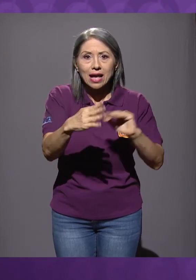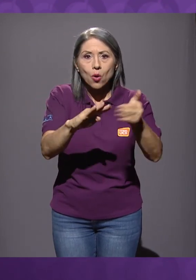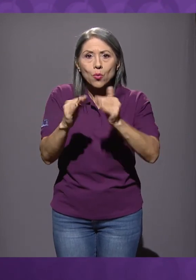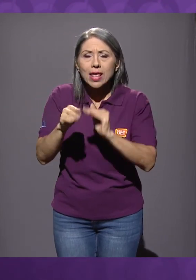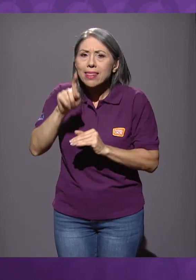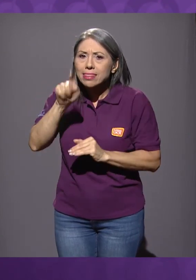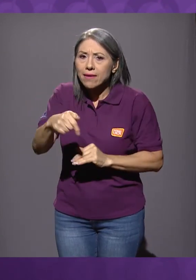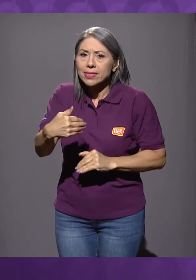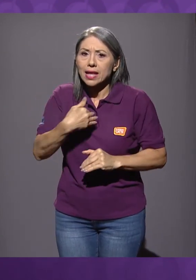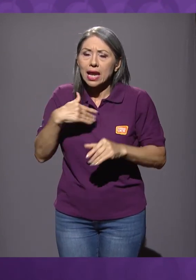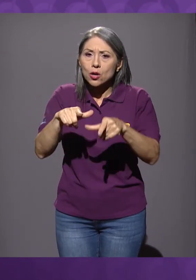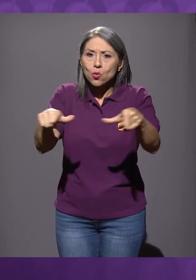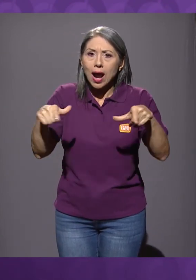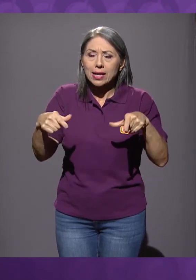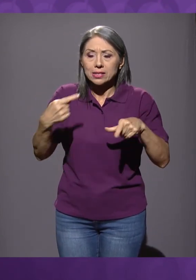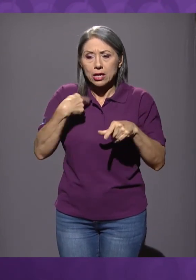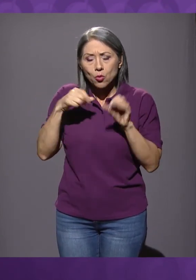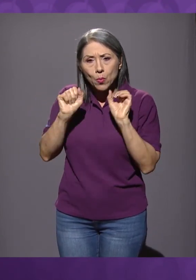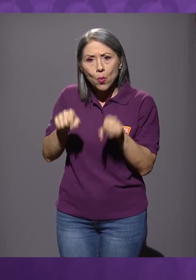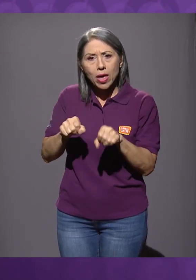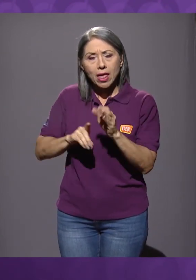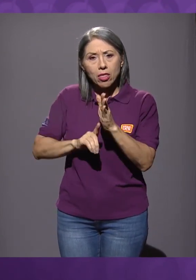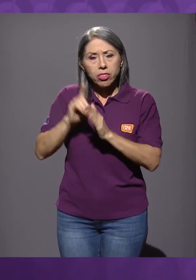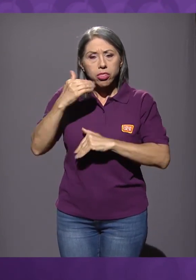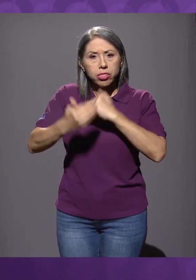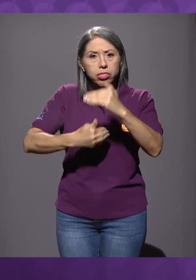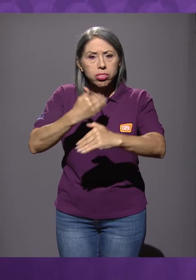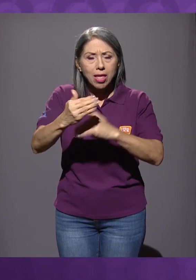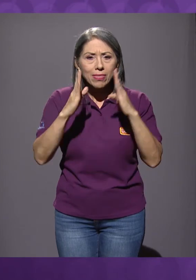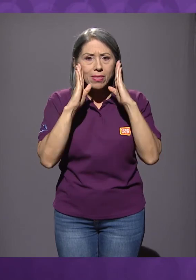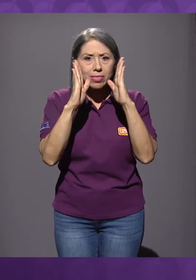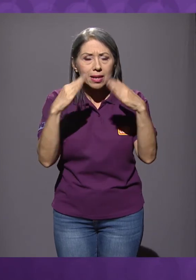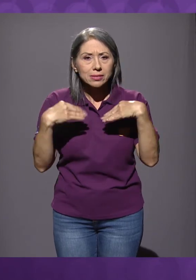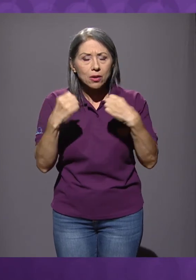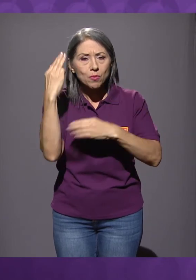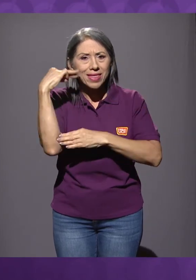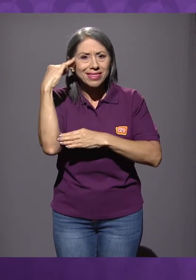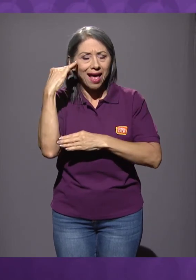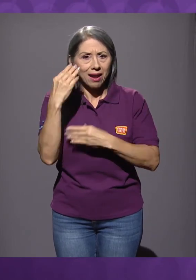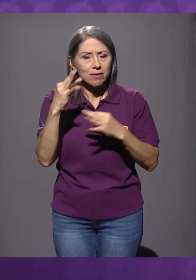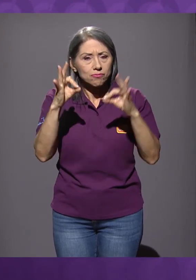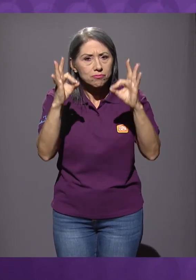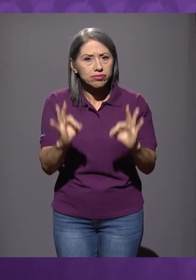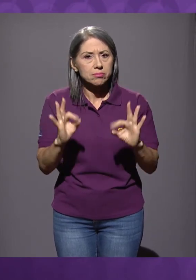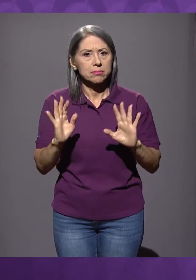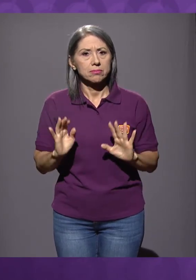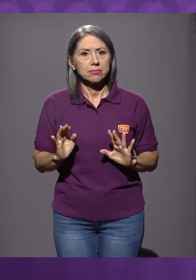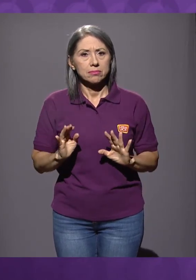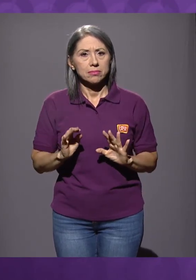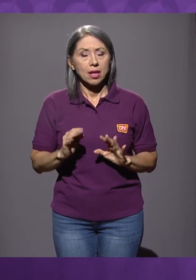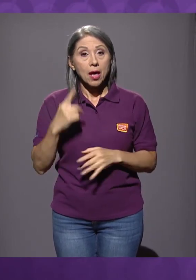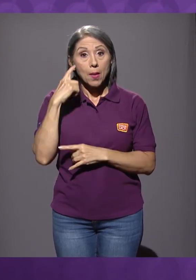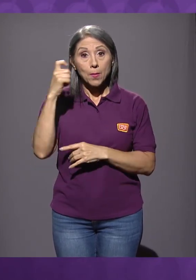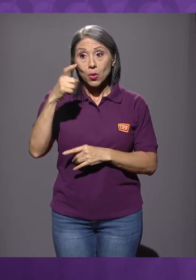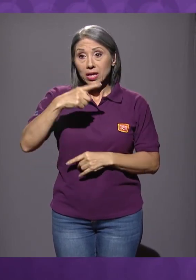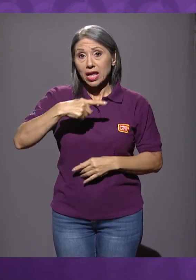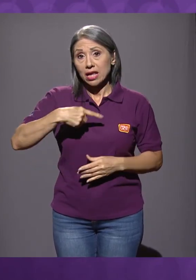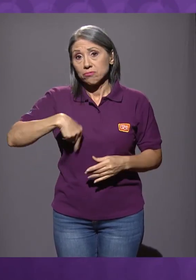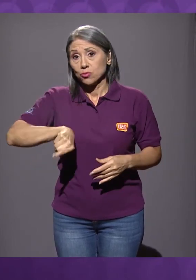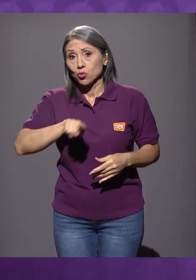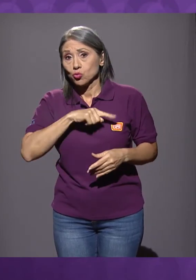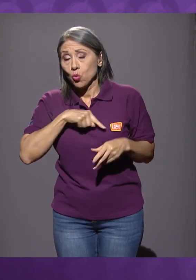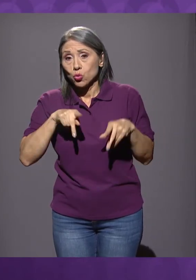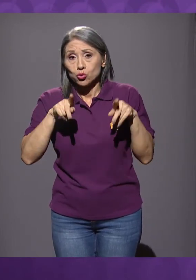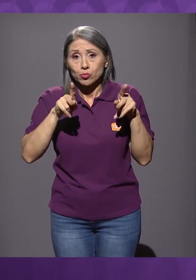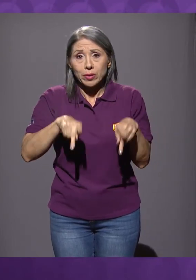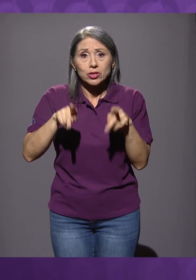pueda desarrollarme, vincularme y poder gestionar mi salud mental de una forma, ¿verdad? Porque, como lo digo, las y los que vivimos en